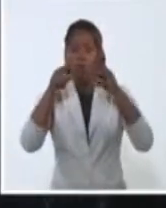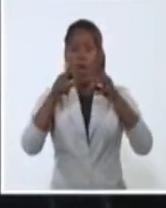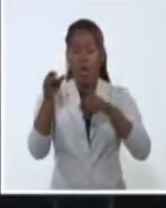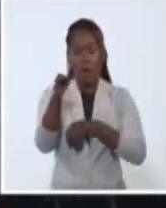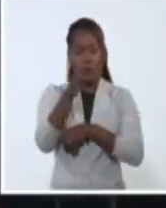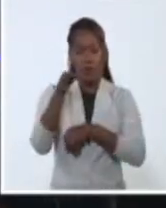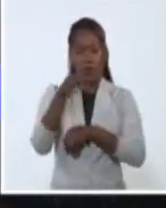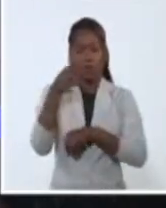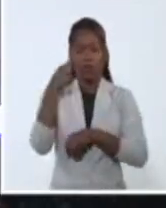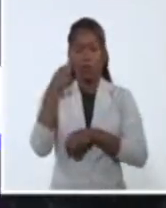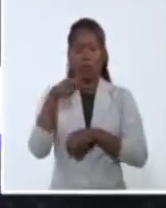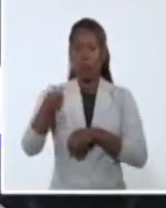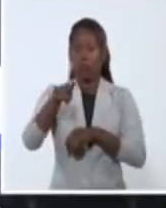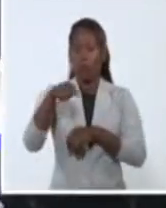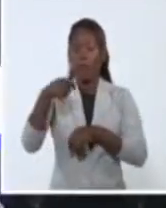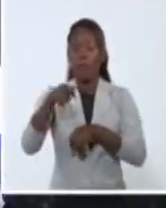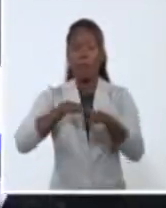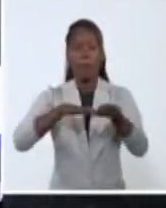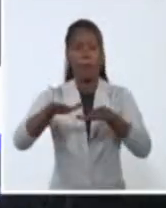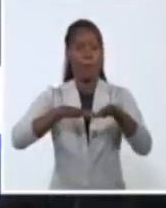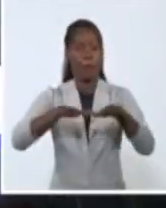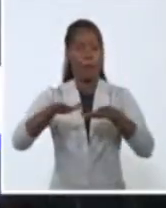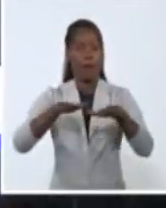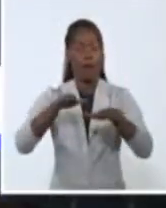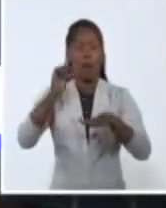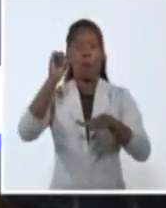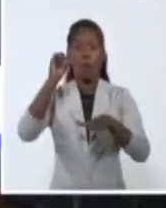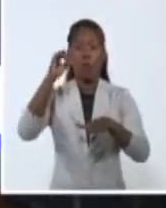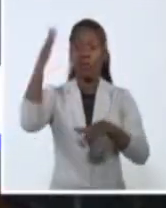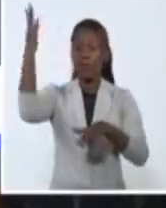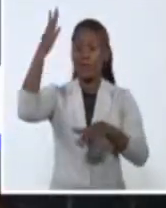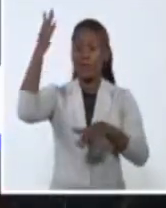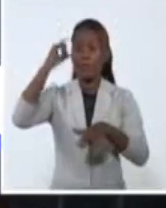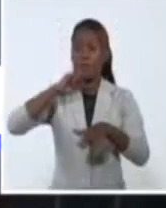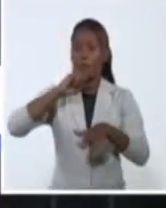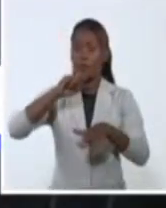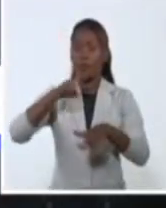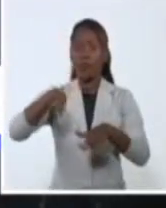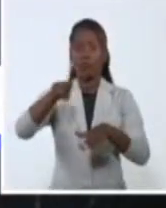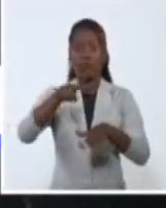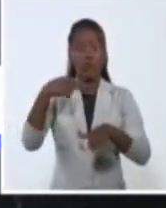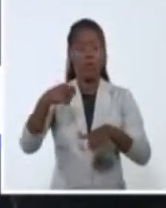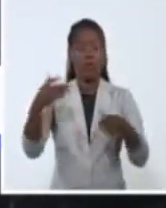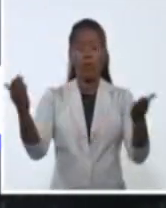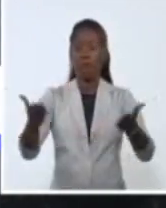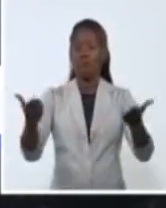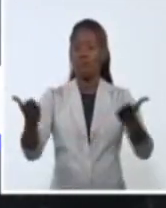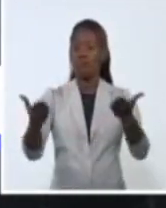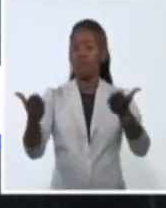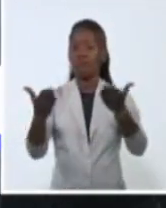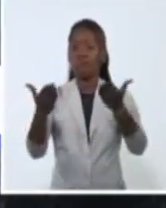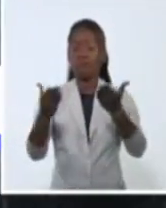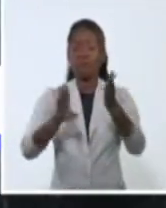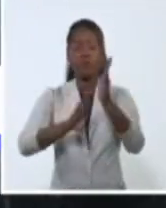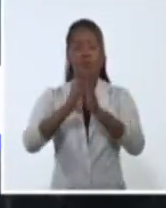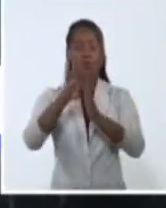hacer una buena zafra. Mientras más difícil el tiempo, hay que crecerse ante las dificultades y